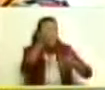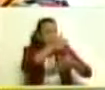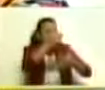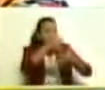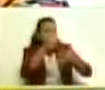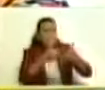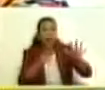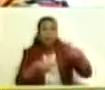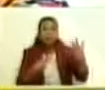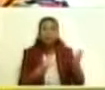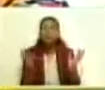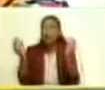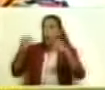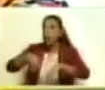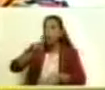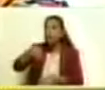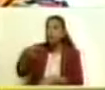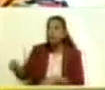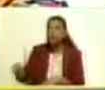¿Están de acuerdo